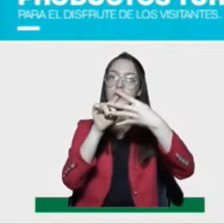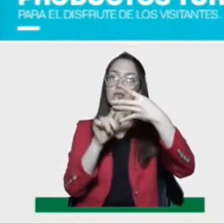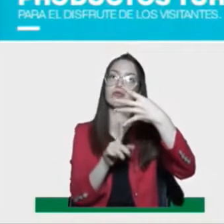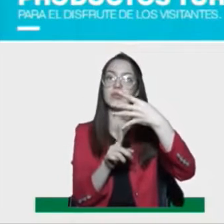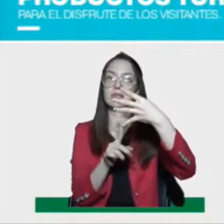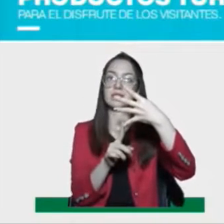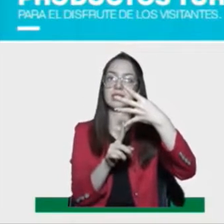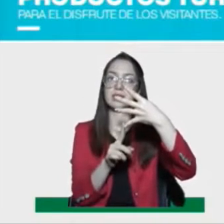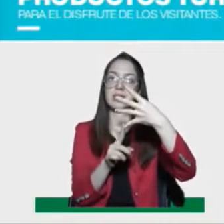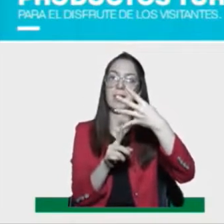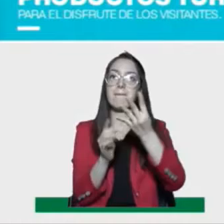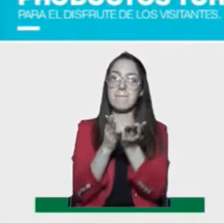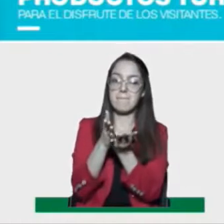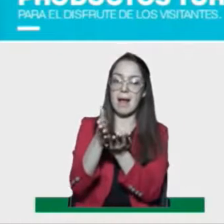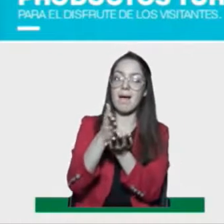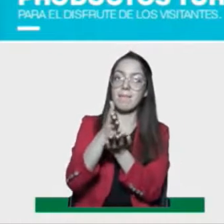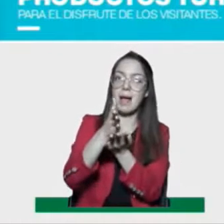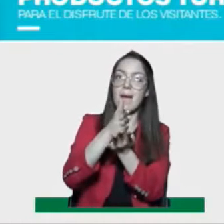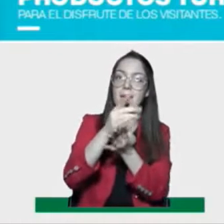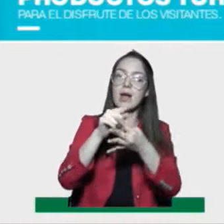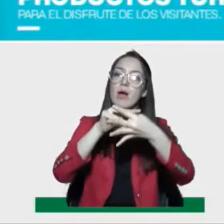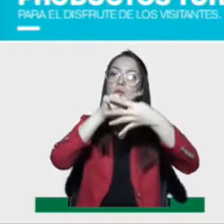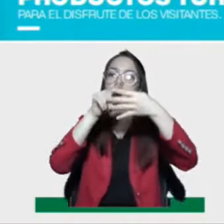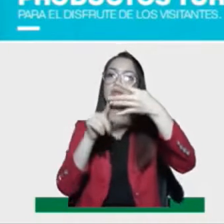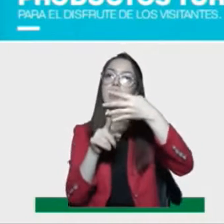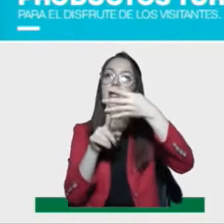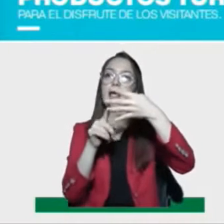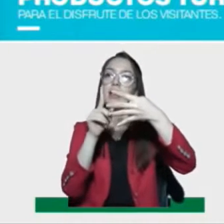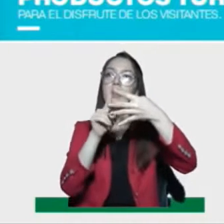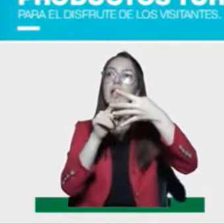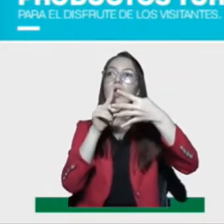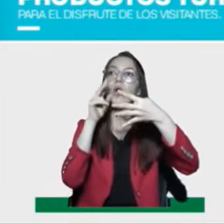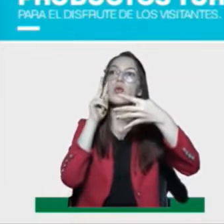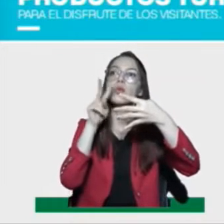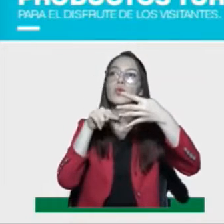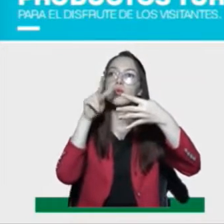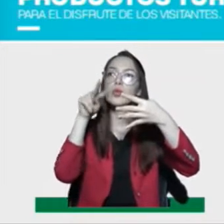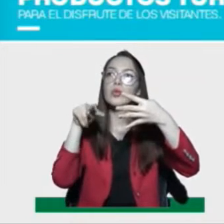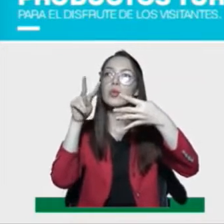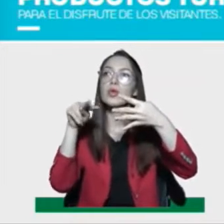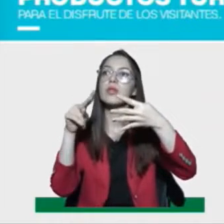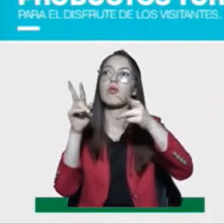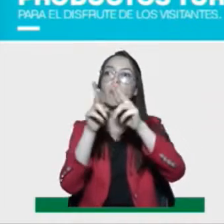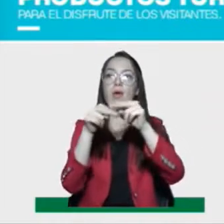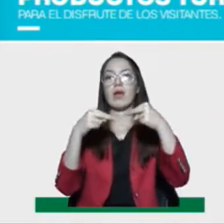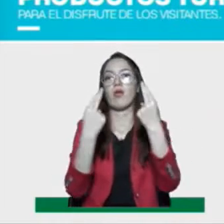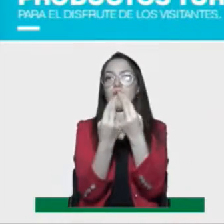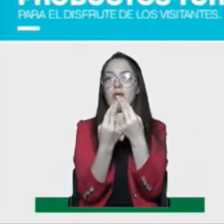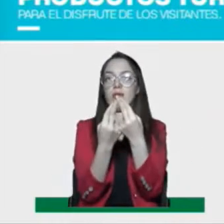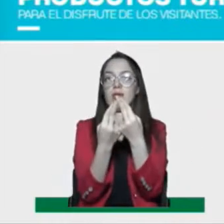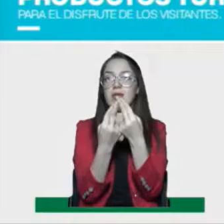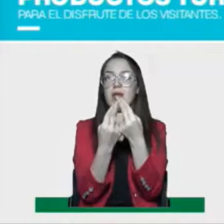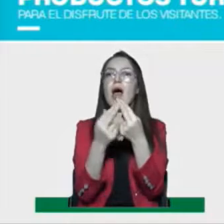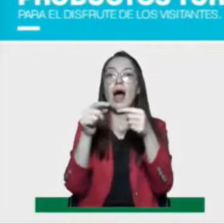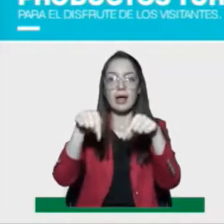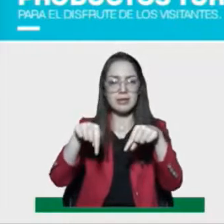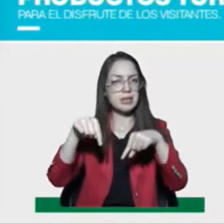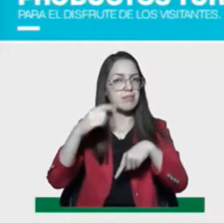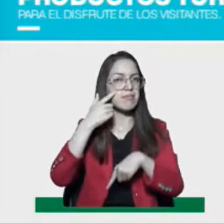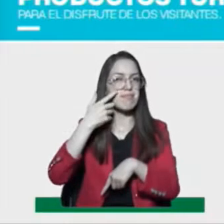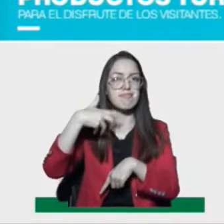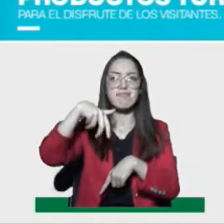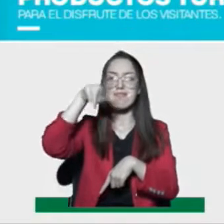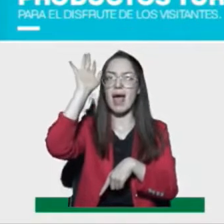en cuatro grandes líneas. Una concretamente que tiene que ver al turismo MICE, el turismo de reuniones. Realmente es el que tiene más fuerza, el que mueve la